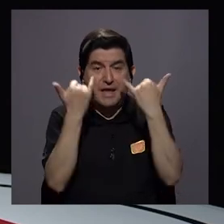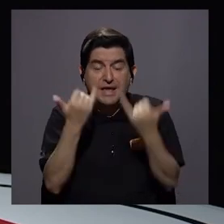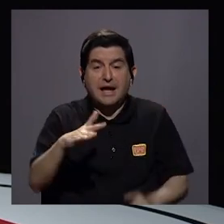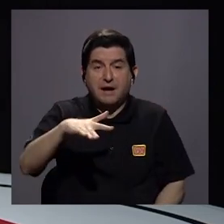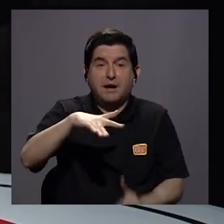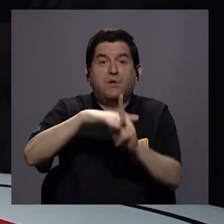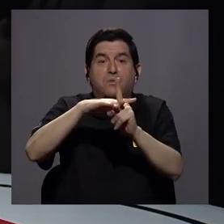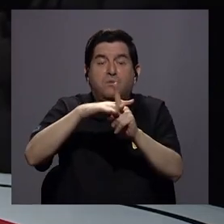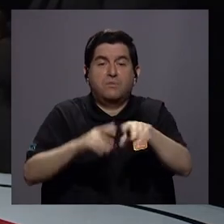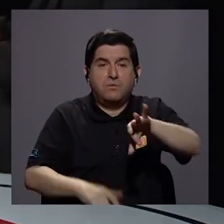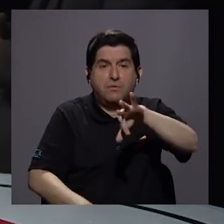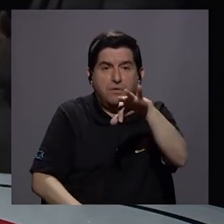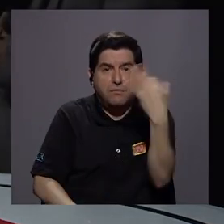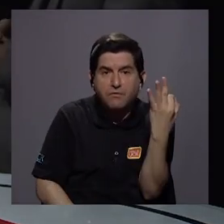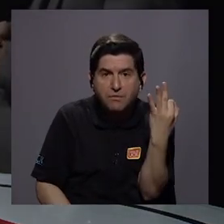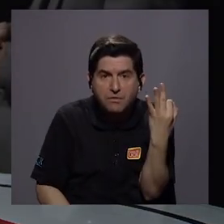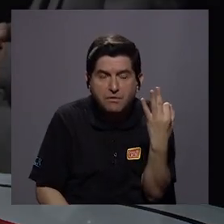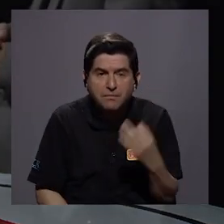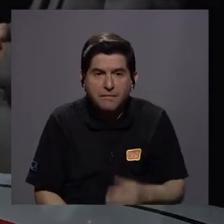manifiesta de una manera en la que